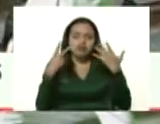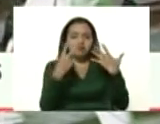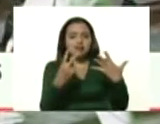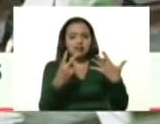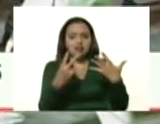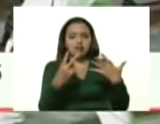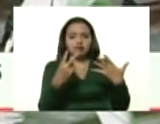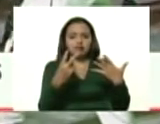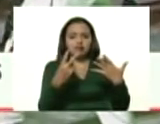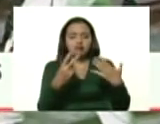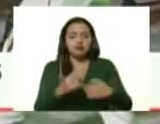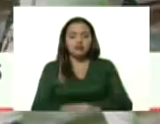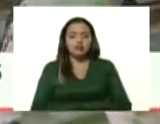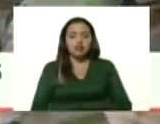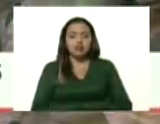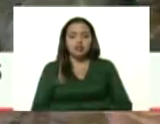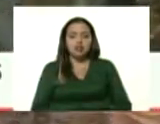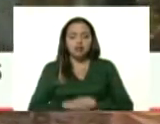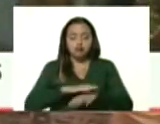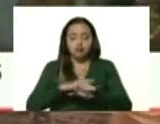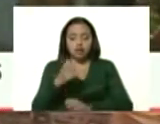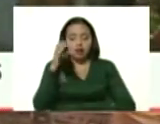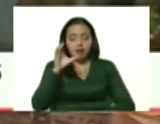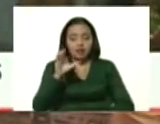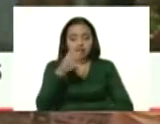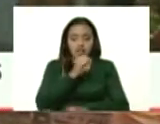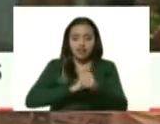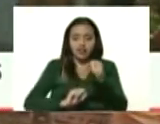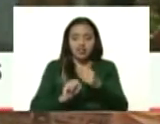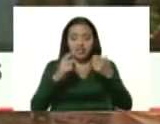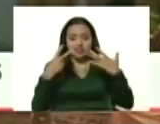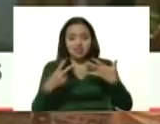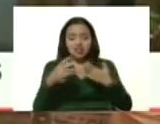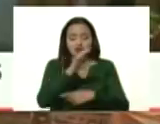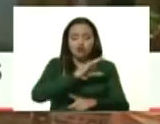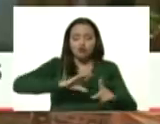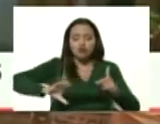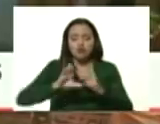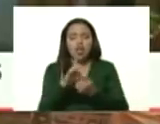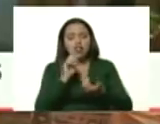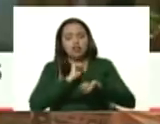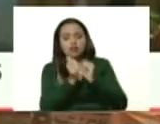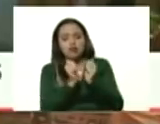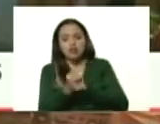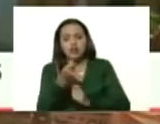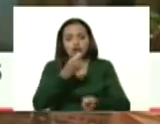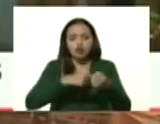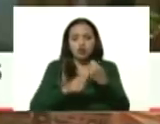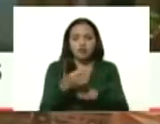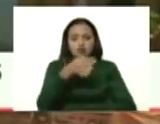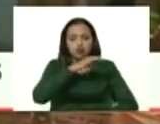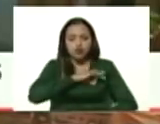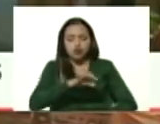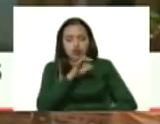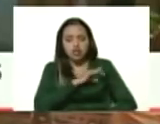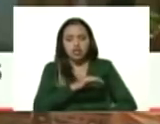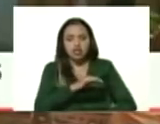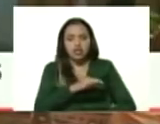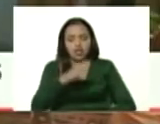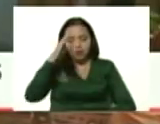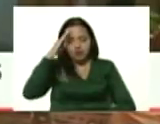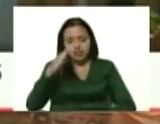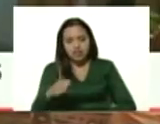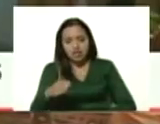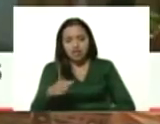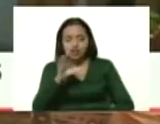importante también destacarlo, que la patria se defiende en 7 ámbitos, en lo cultural, en lo deportivo, en lo económico, en lo social, en lo militar,